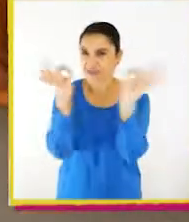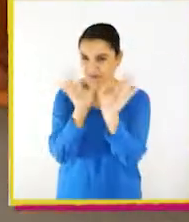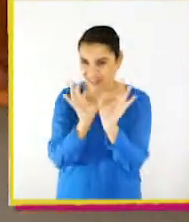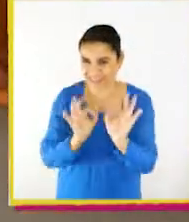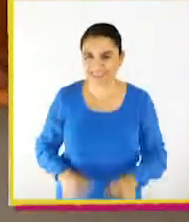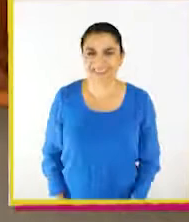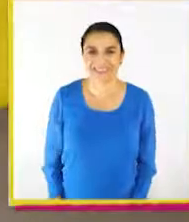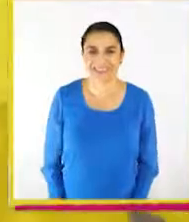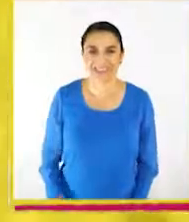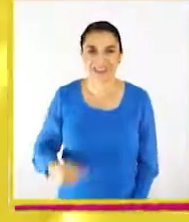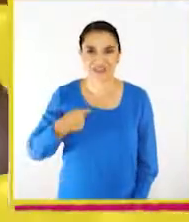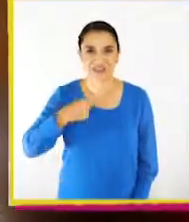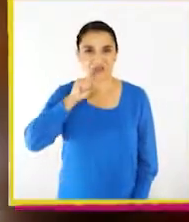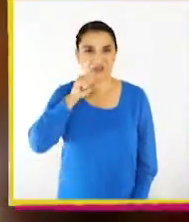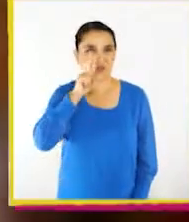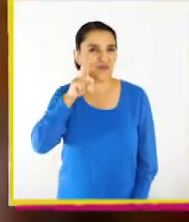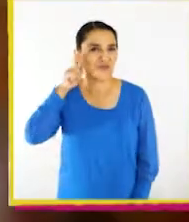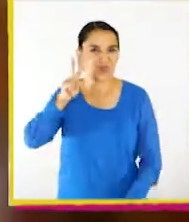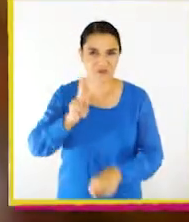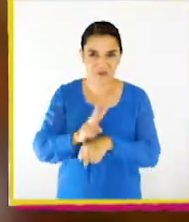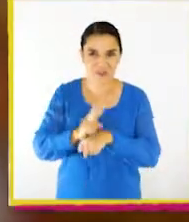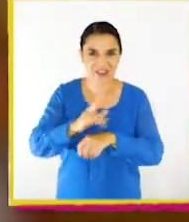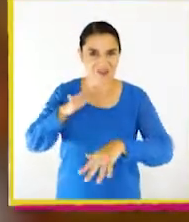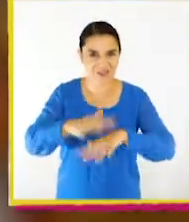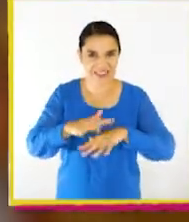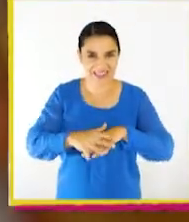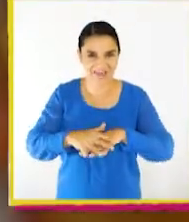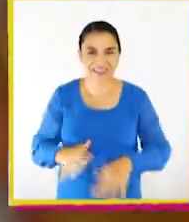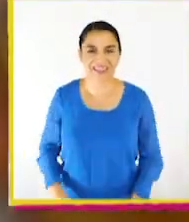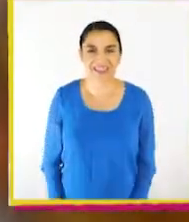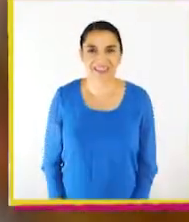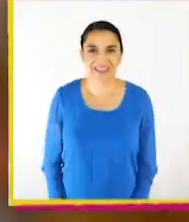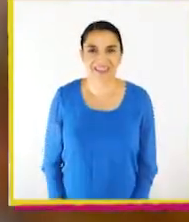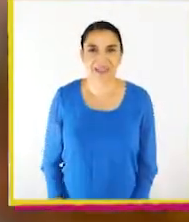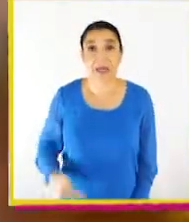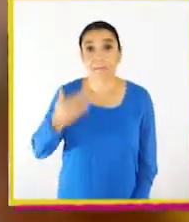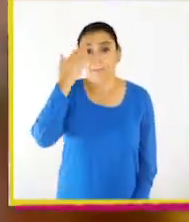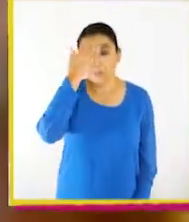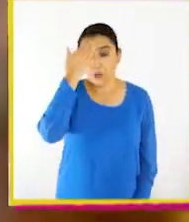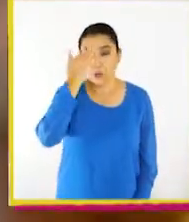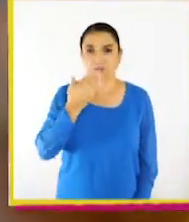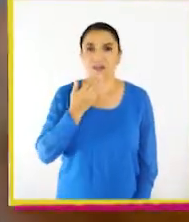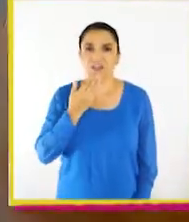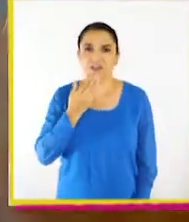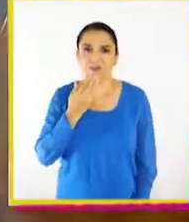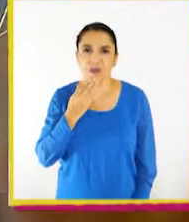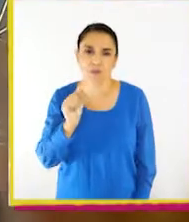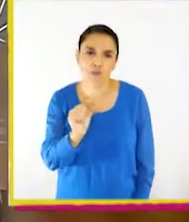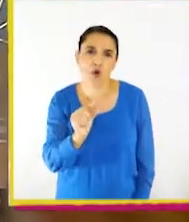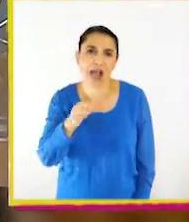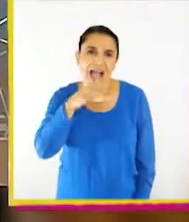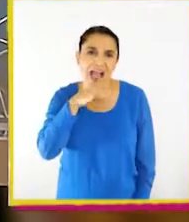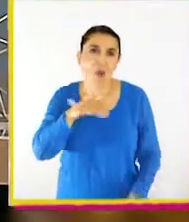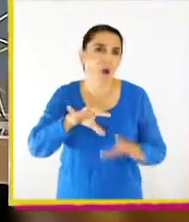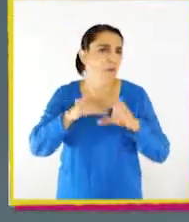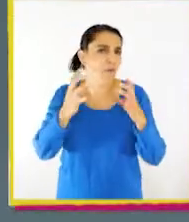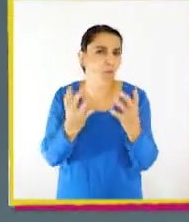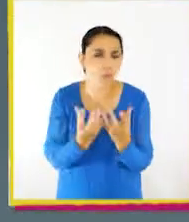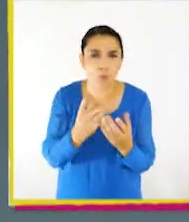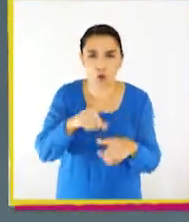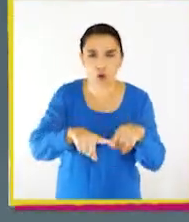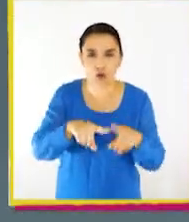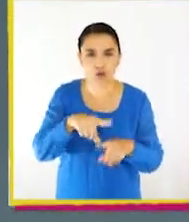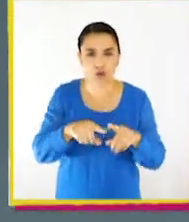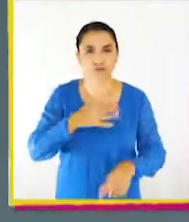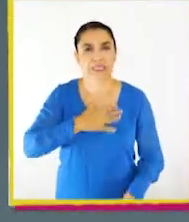nos explica. Soy Viviana, su profesora de matemática. Lo que me preocupa también es la escasez de agua en el mundo. Por